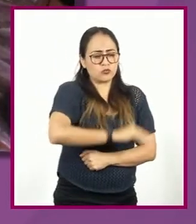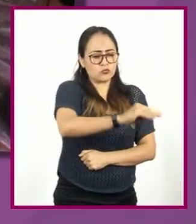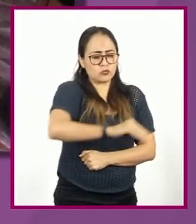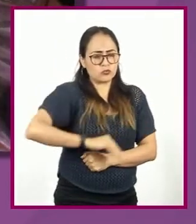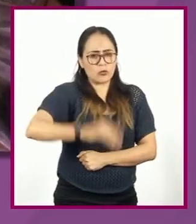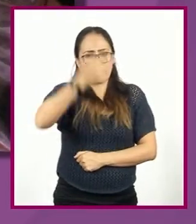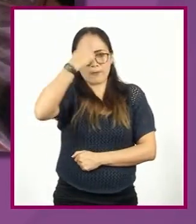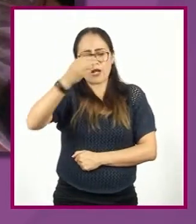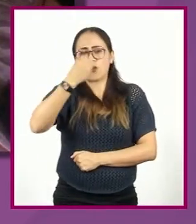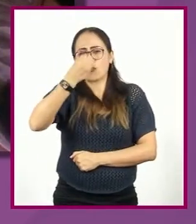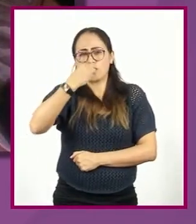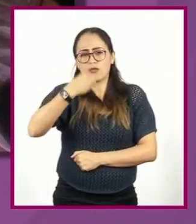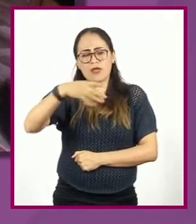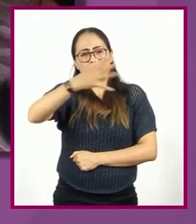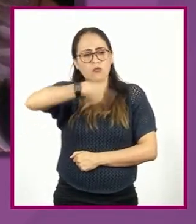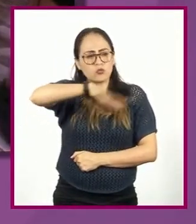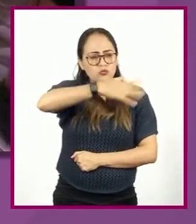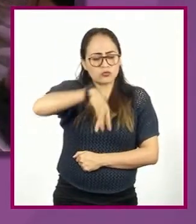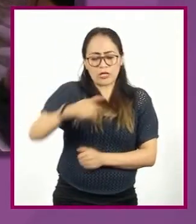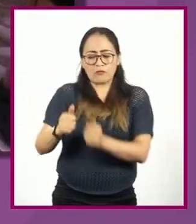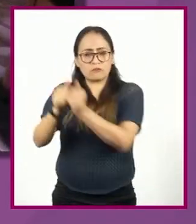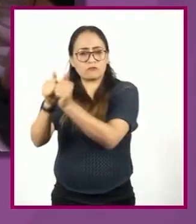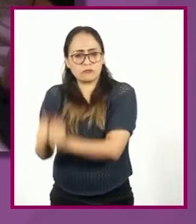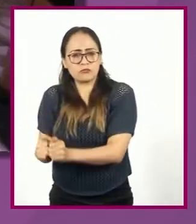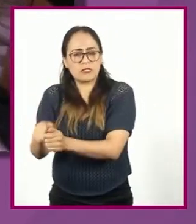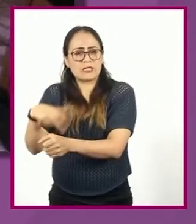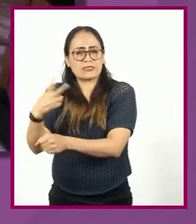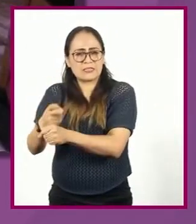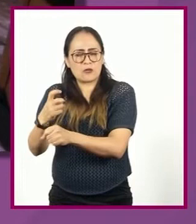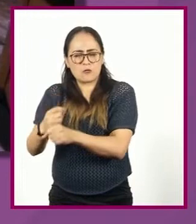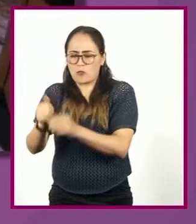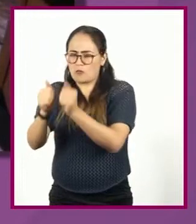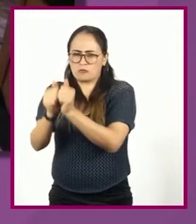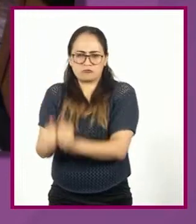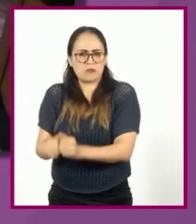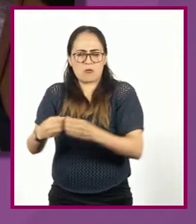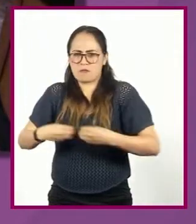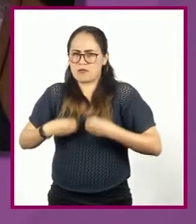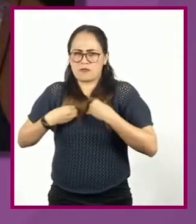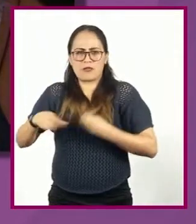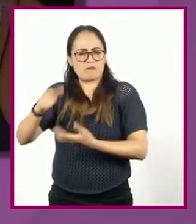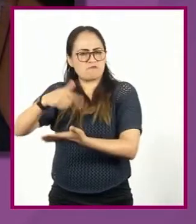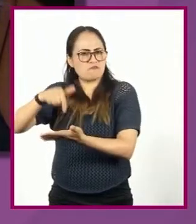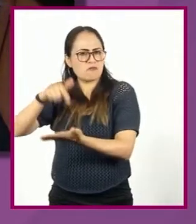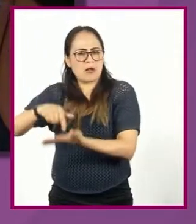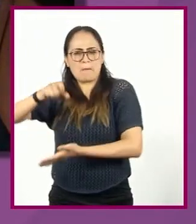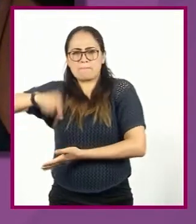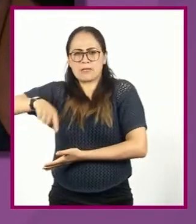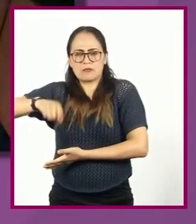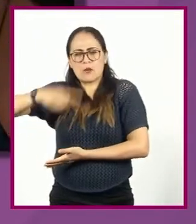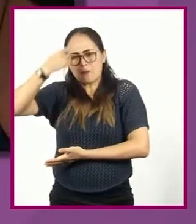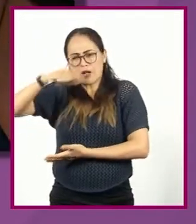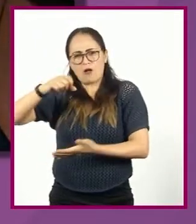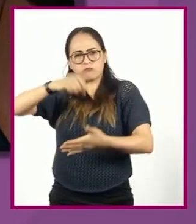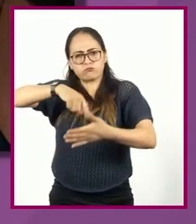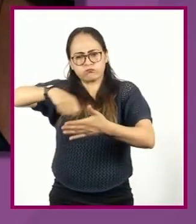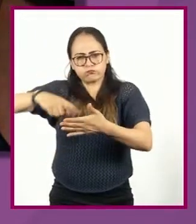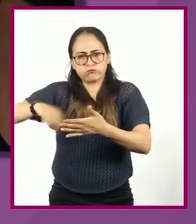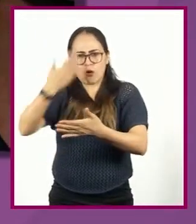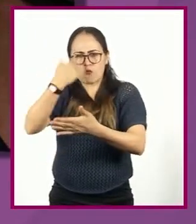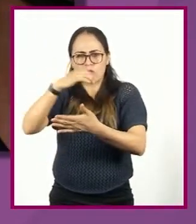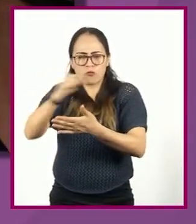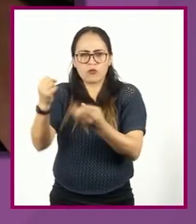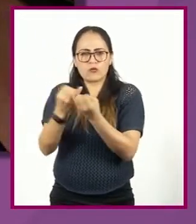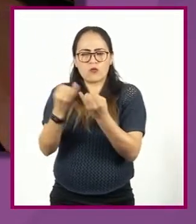los segundos permanecieron en un lugar y sobrevivieron gracias a la agricultura y a la domesticación de animales. Te invito